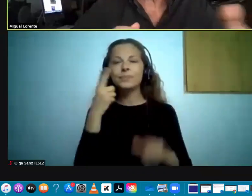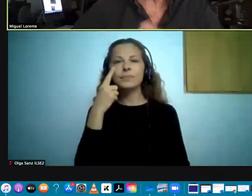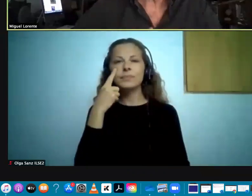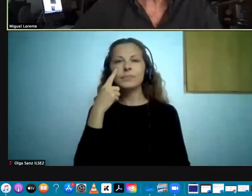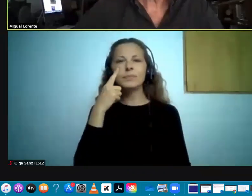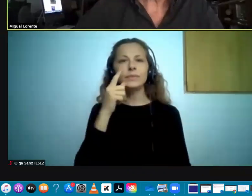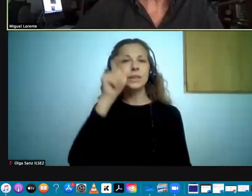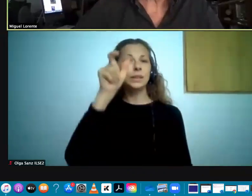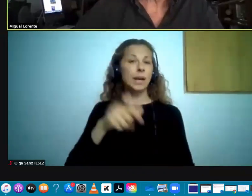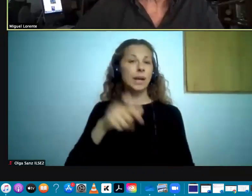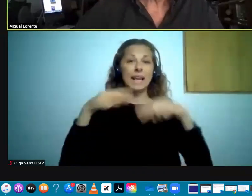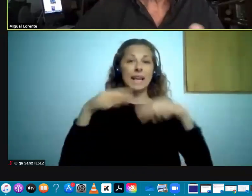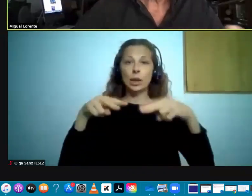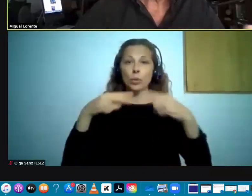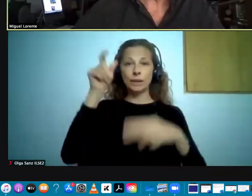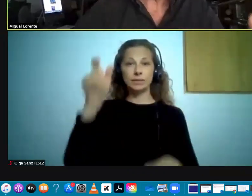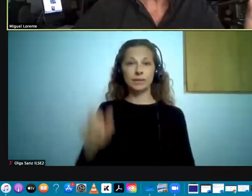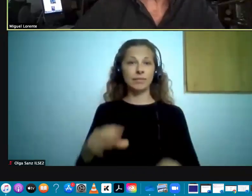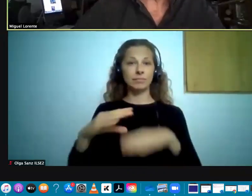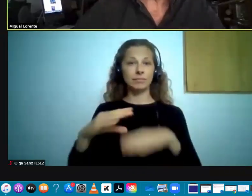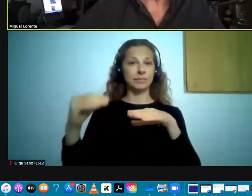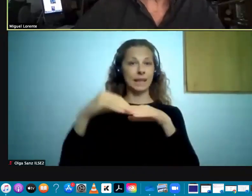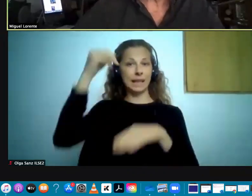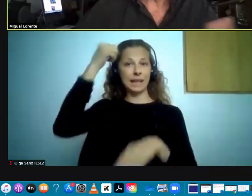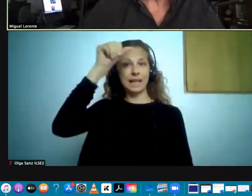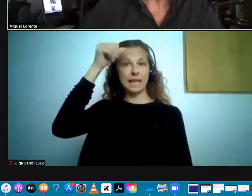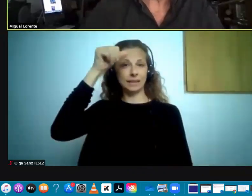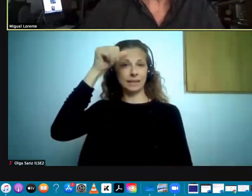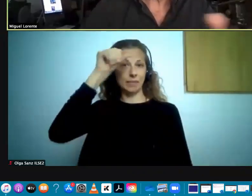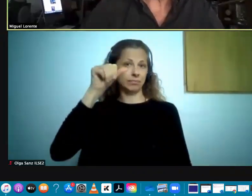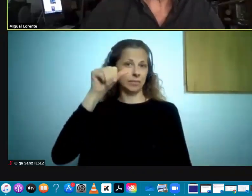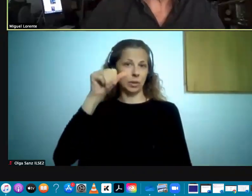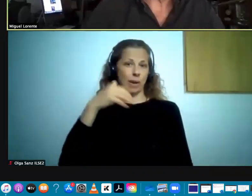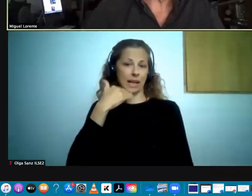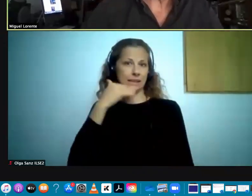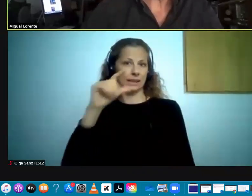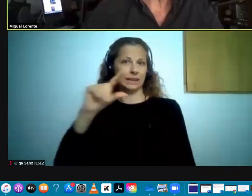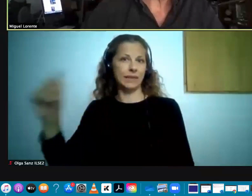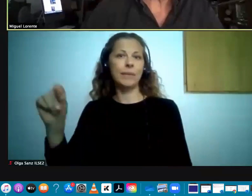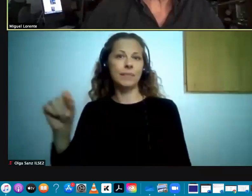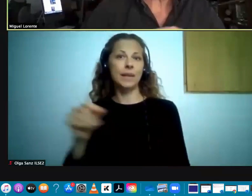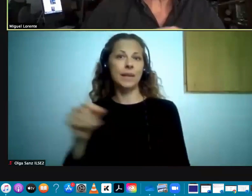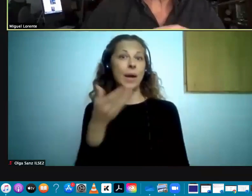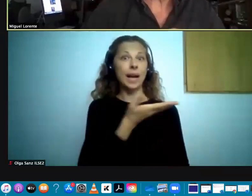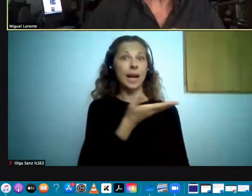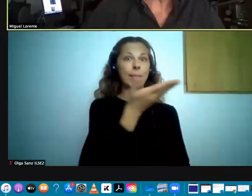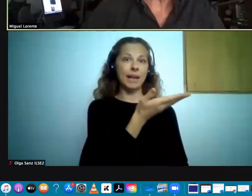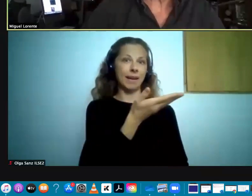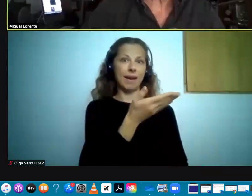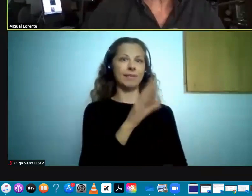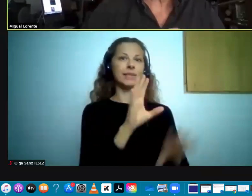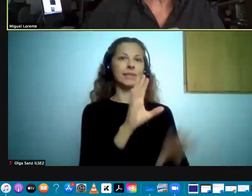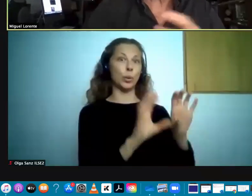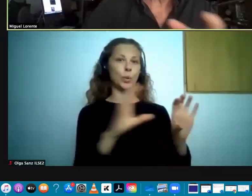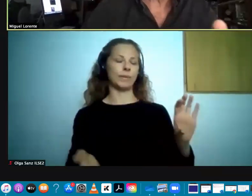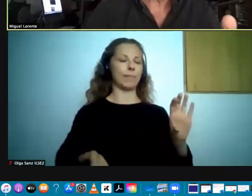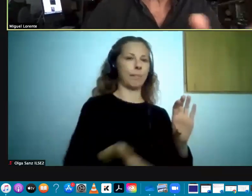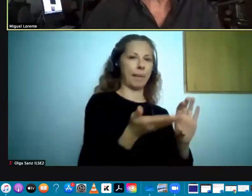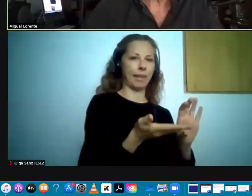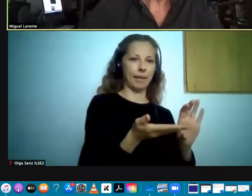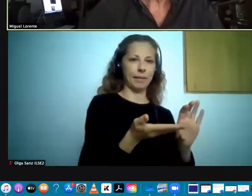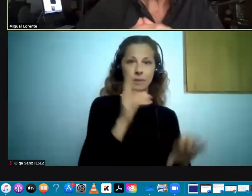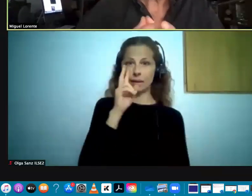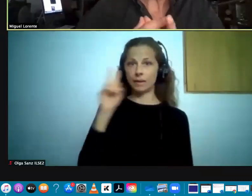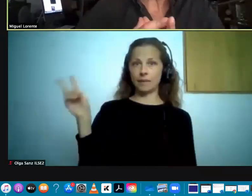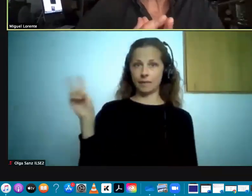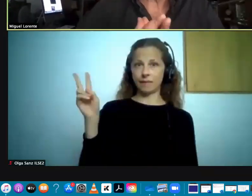cuando abandonaba el restaurante, le toca el culo a la camarera. Vemos aquí las imágenes, un